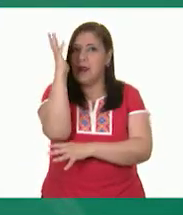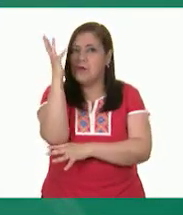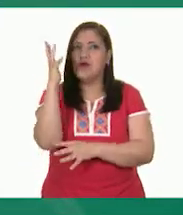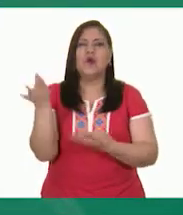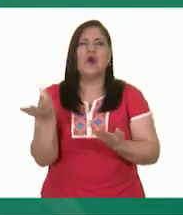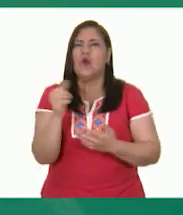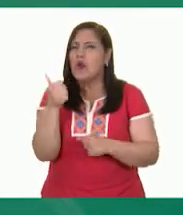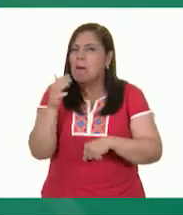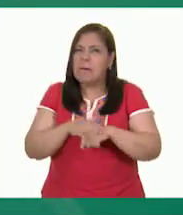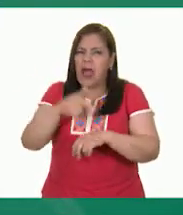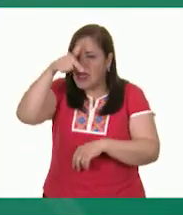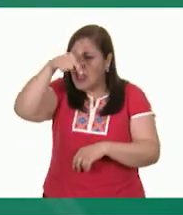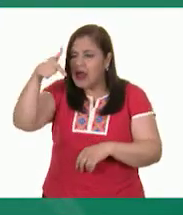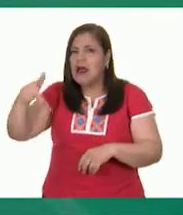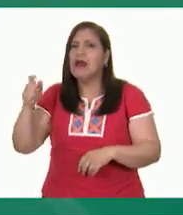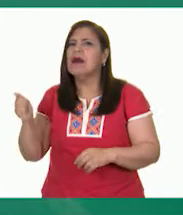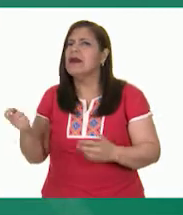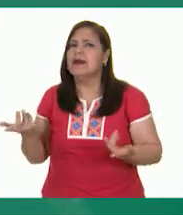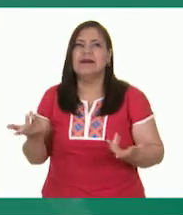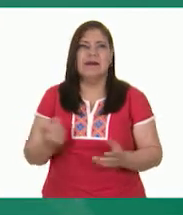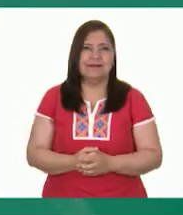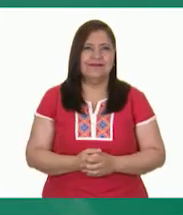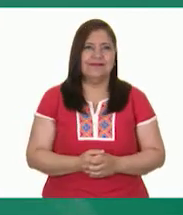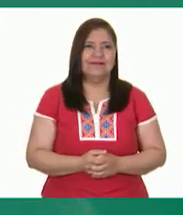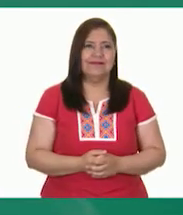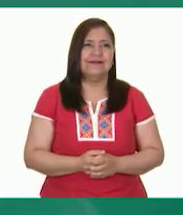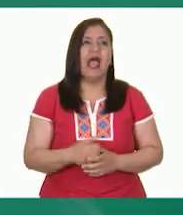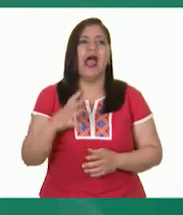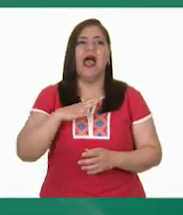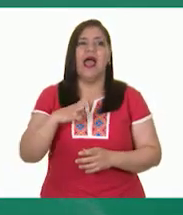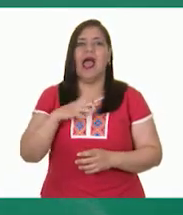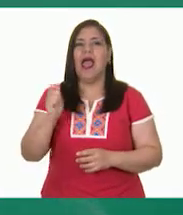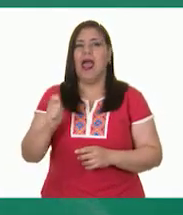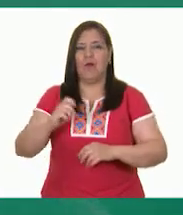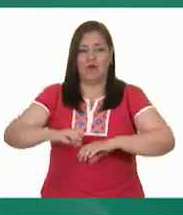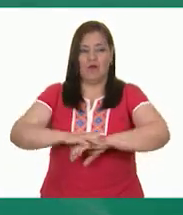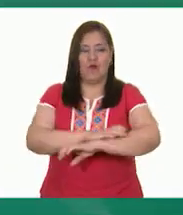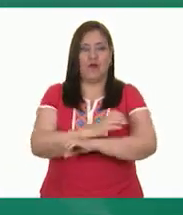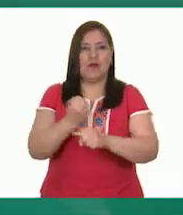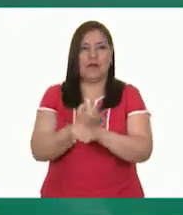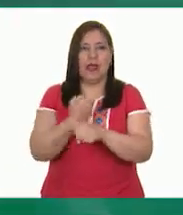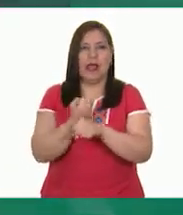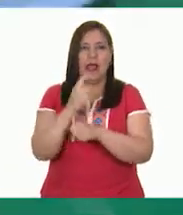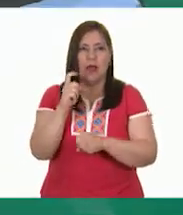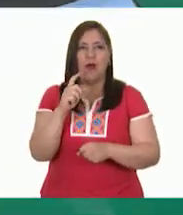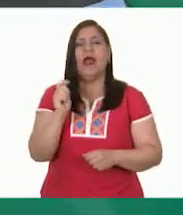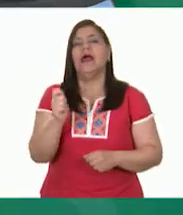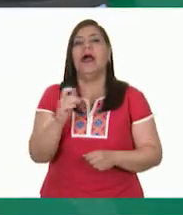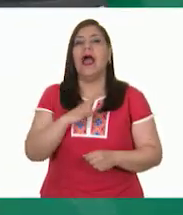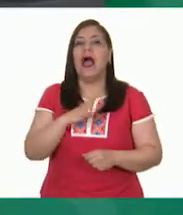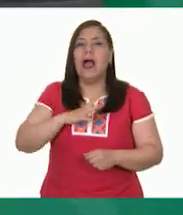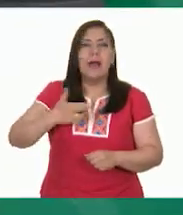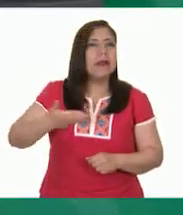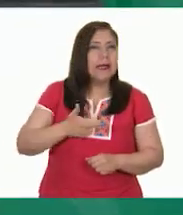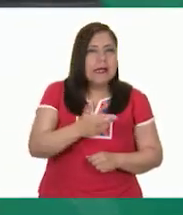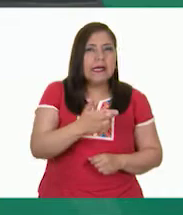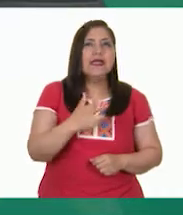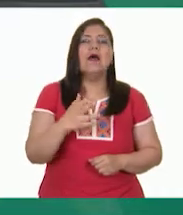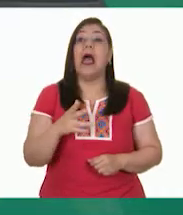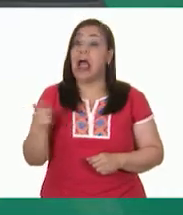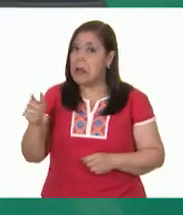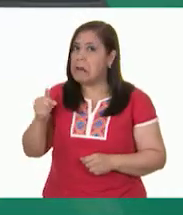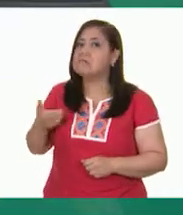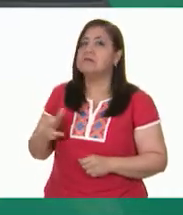más? ¿Qué más podremos encontrar en esta imagen? Ajá. Hay más gotas de agua. Hay un río en alguna parte, todavía no llegamos a él, pero... Hay un